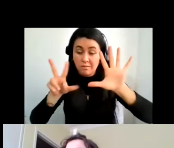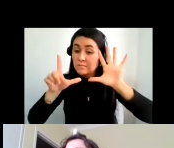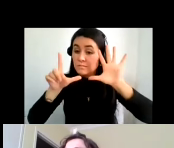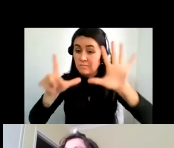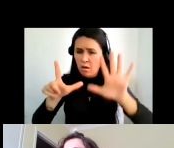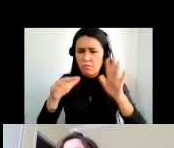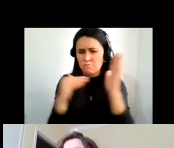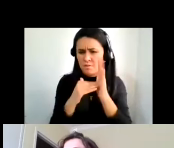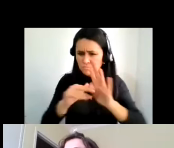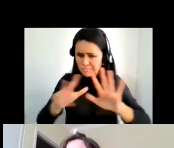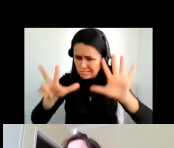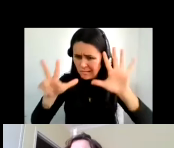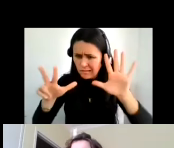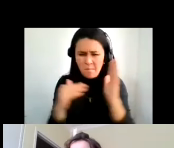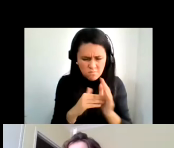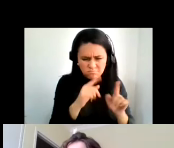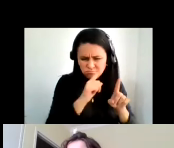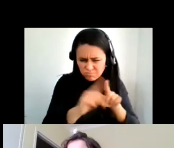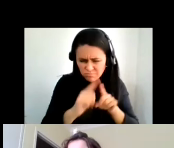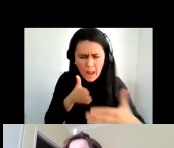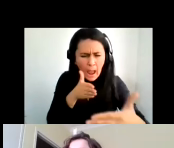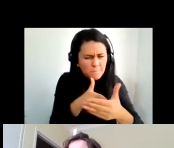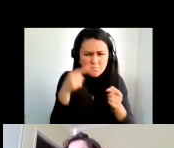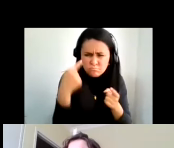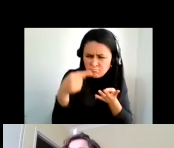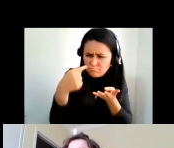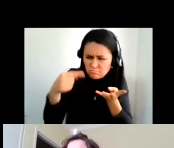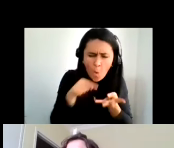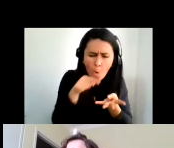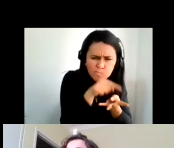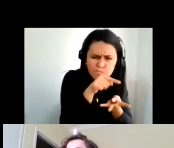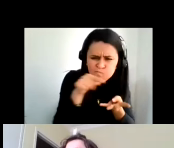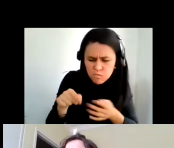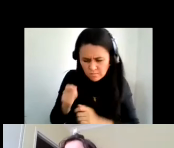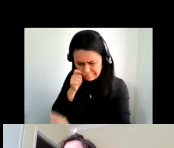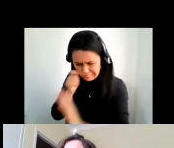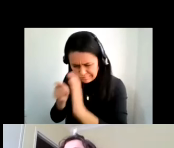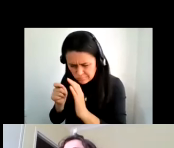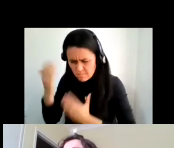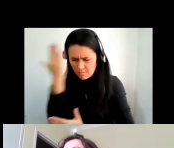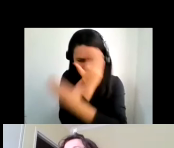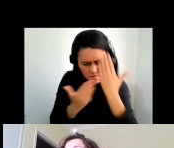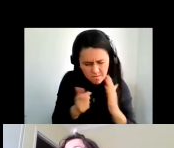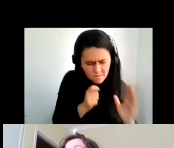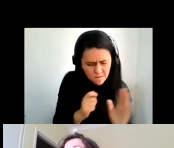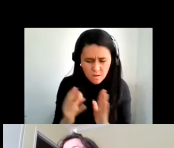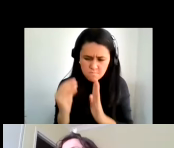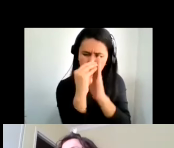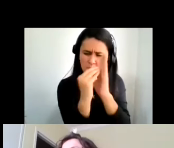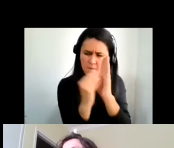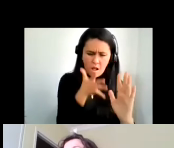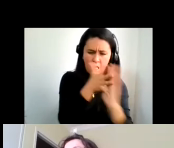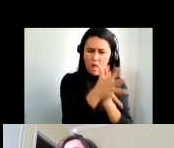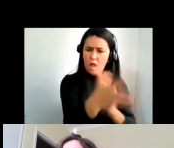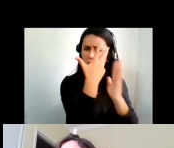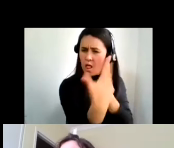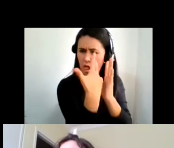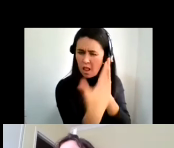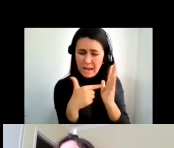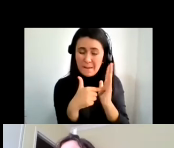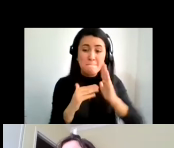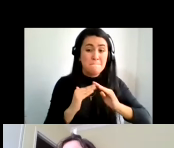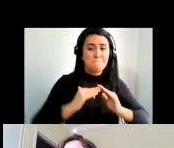analizaron los diferentes often tipos de barreras research que estaban cubiertos en el focused estudio. on RMCH Muchos de and los HIV, but artículos we believe se that concentraban mayormente